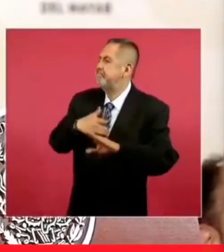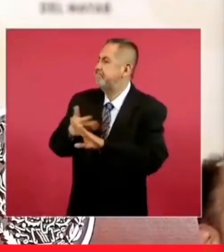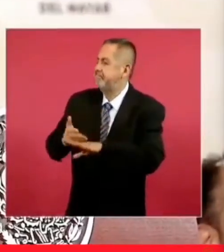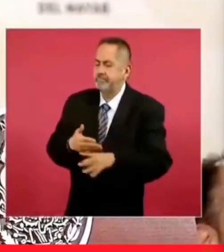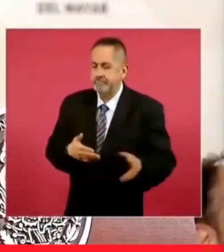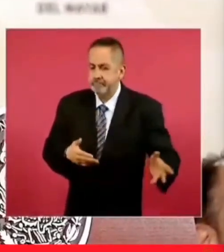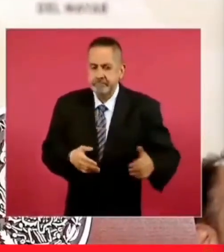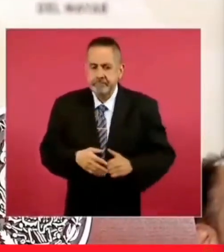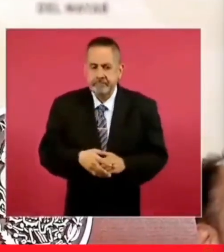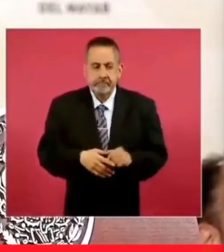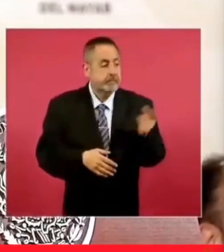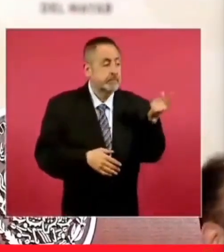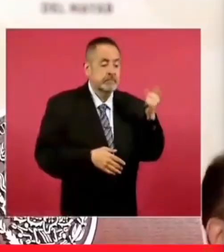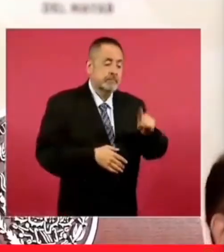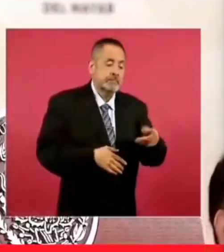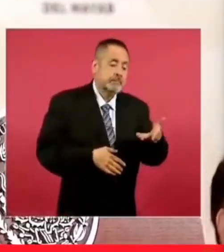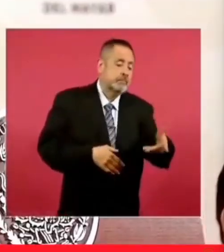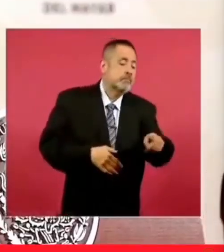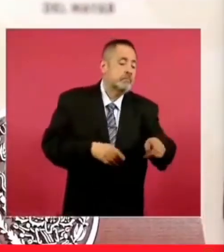por pedido.